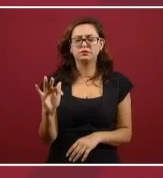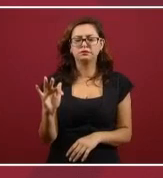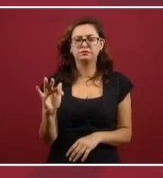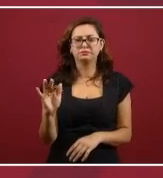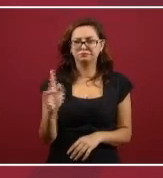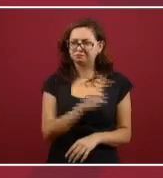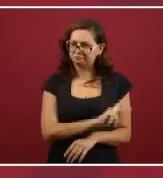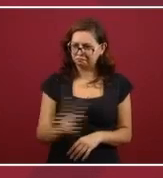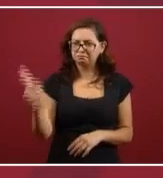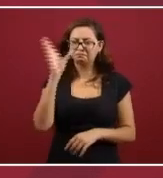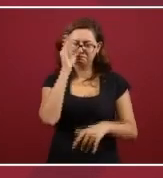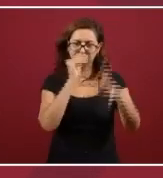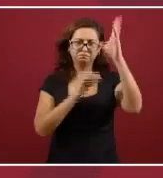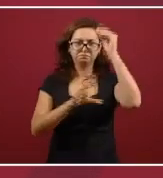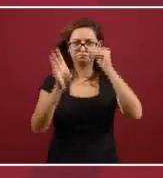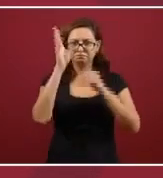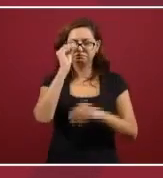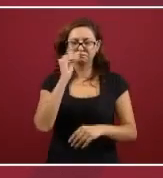aprendamos.